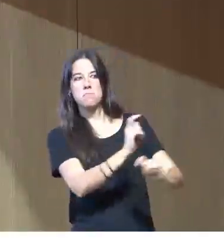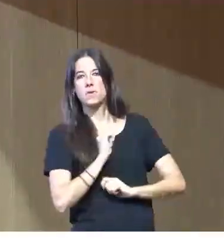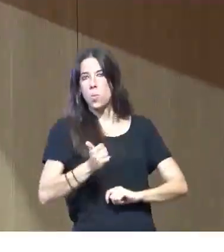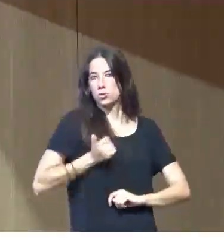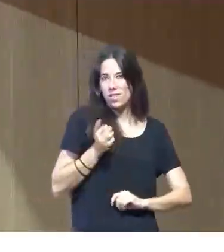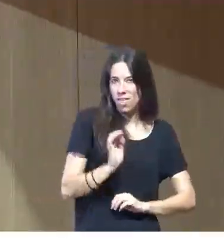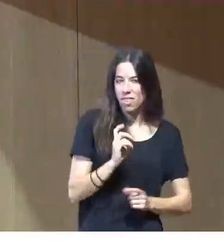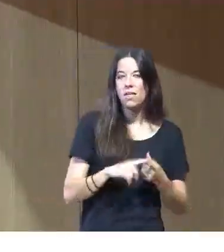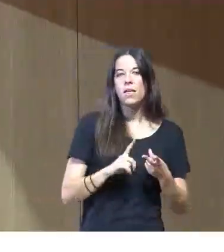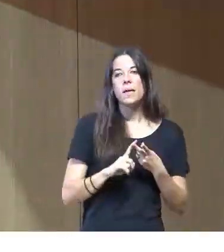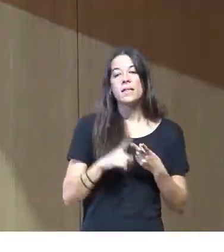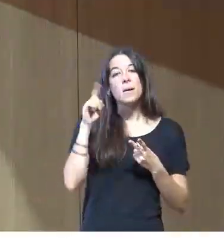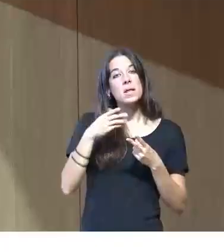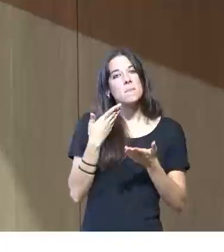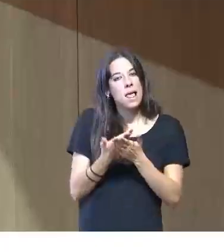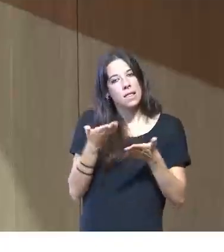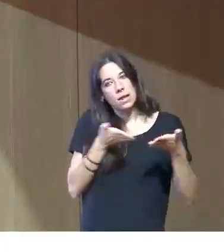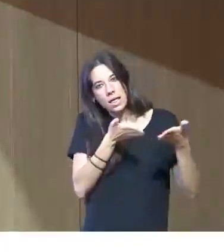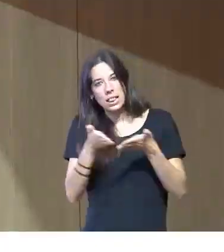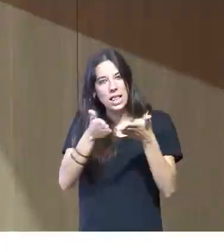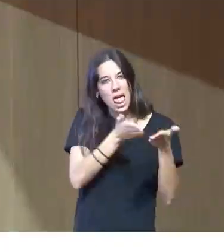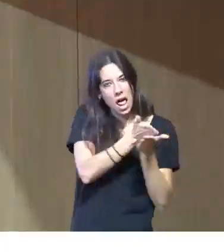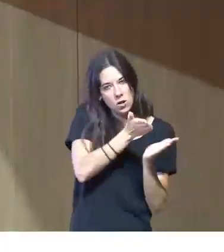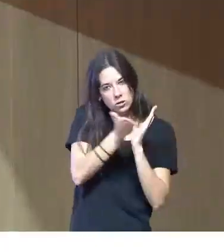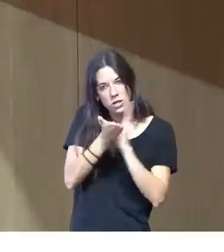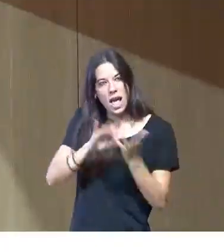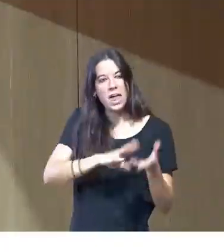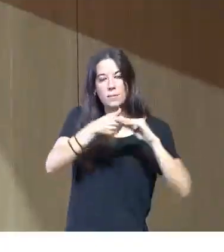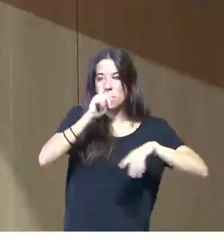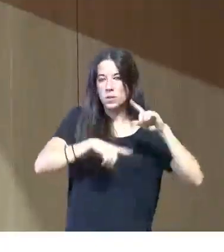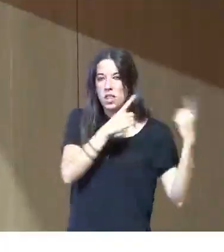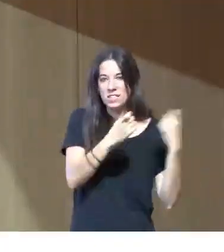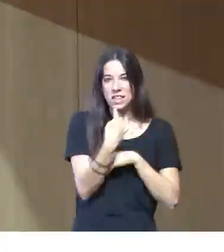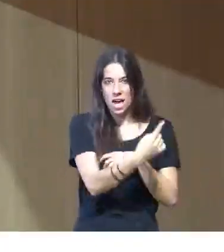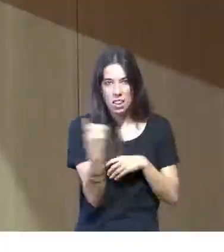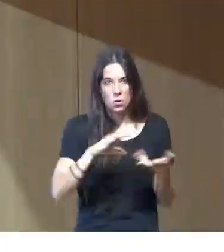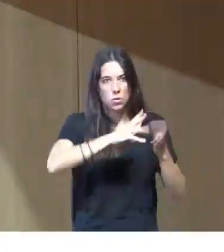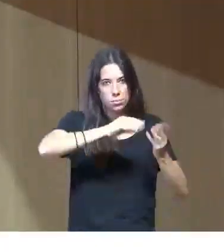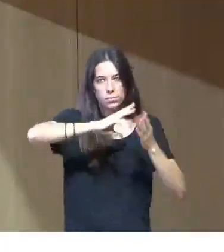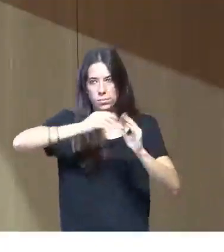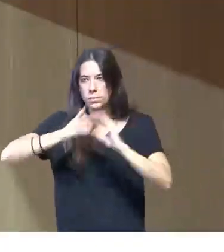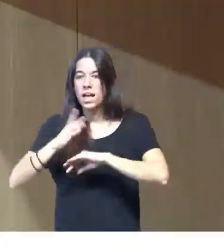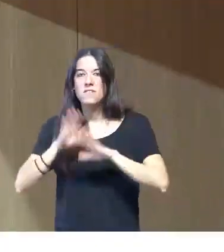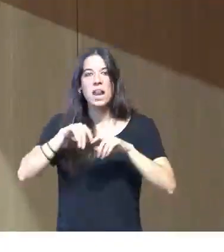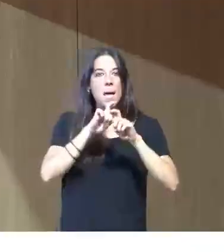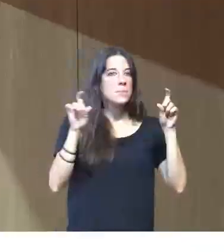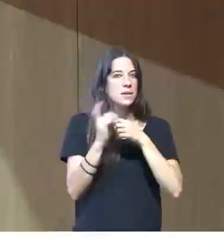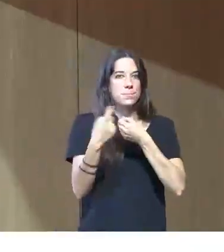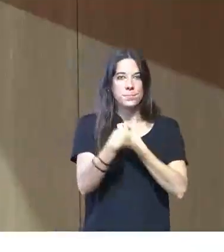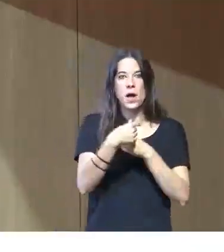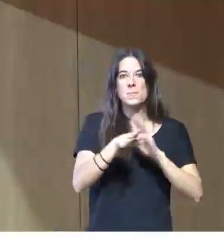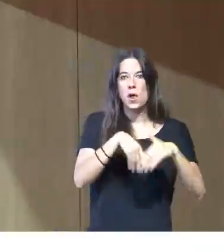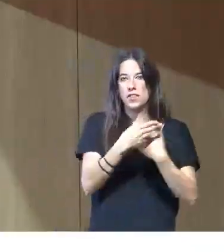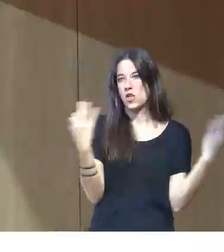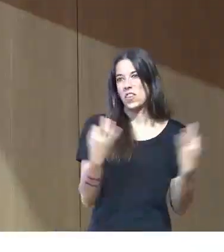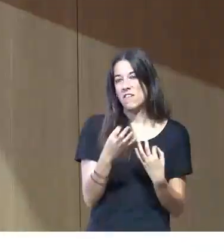plantearnos itinerarios más adaptados a las necesidades de cada de cada joven involucrando a la empresa en todo ese proceso porque vamos